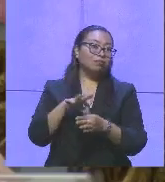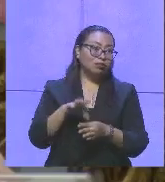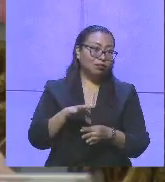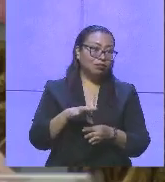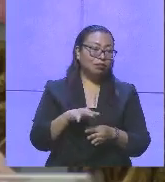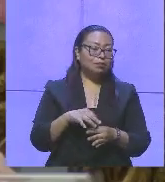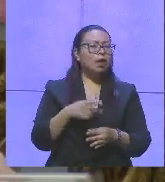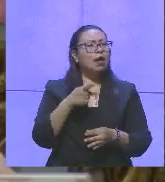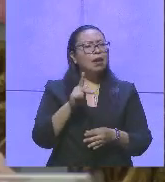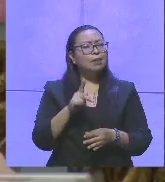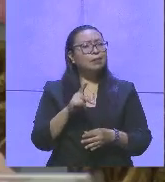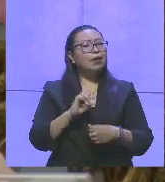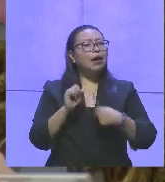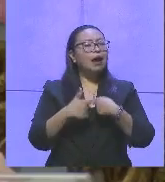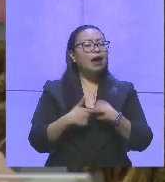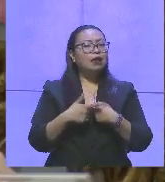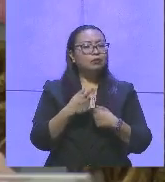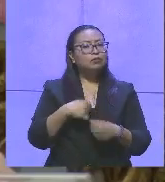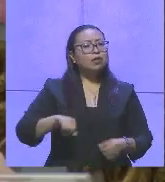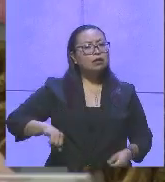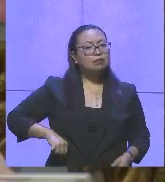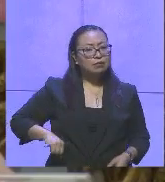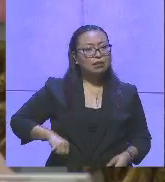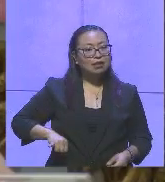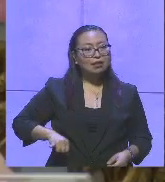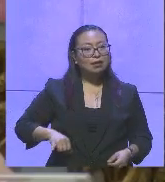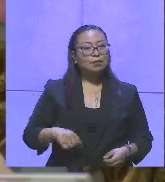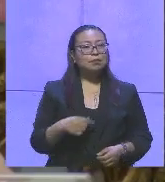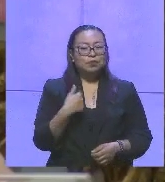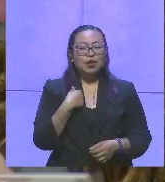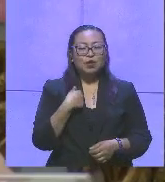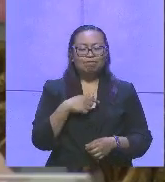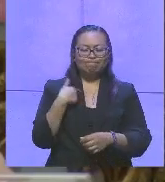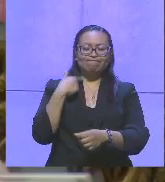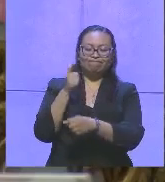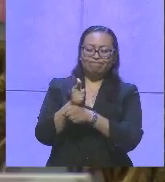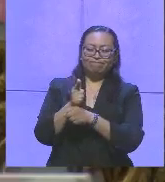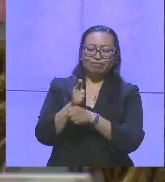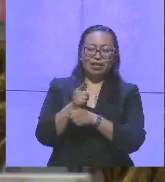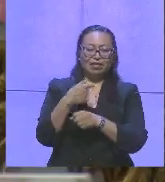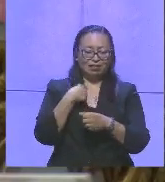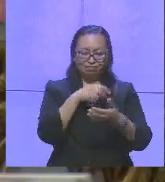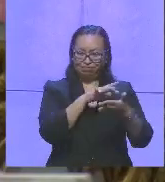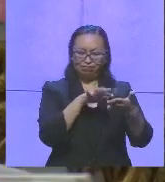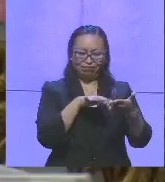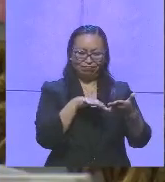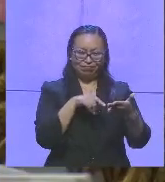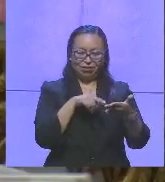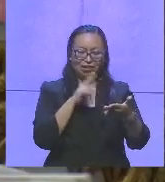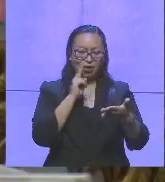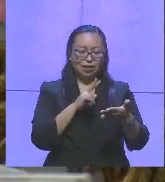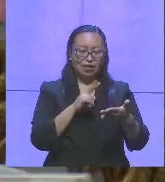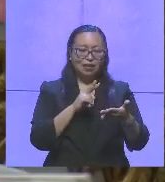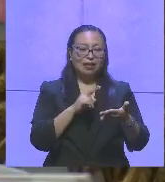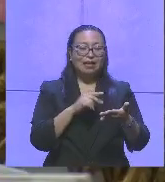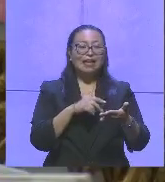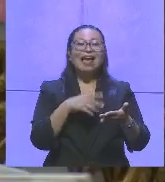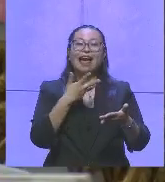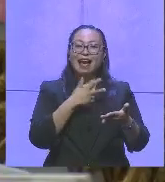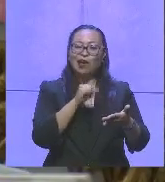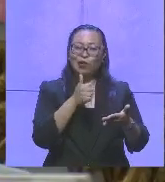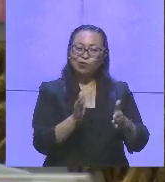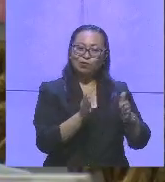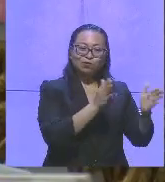Pero lo más interesante, o uno de los aspectos que más me llaman la atención de la obra, es que no deja de lado otro segmento de la